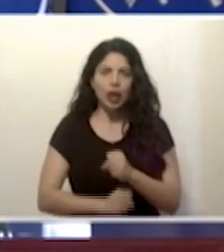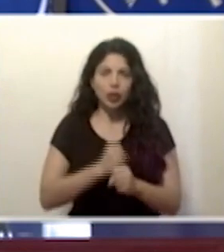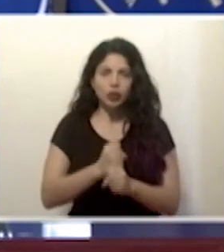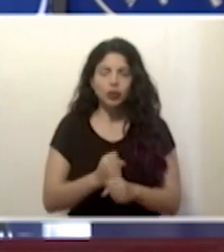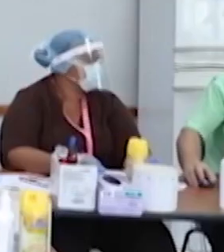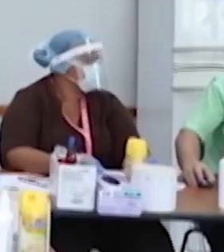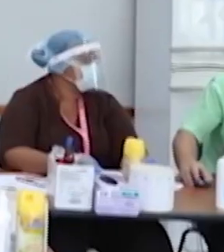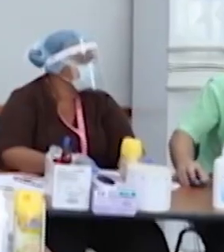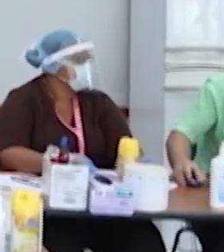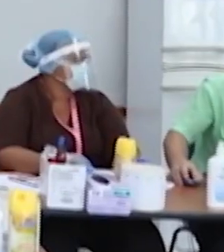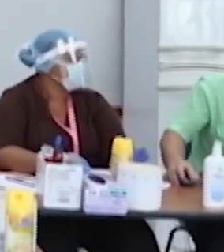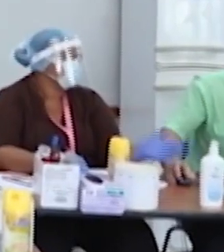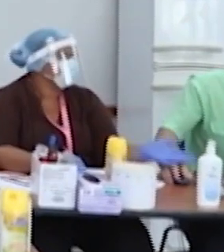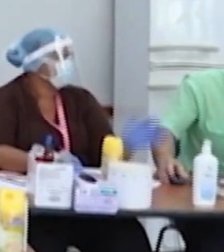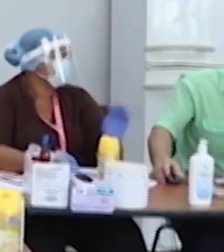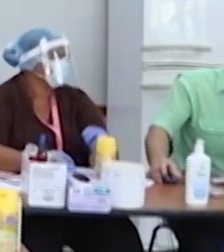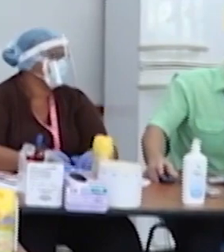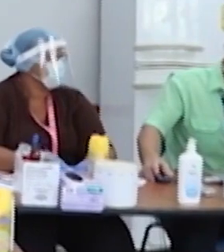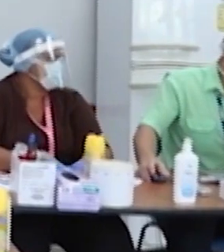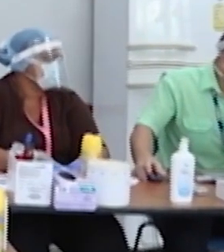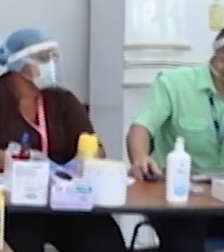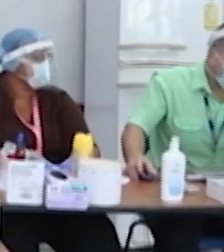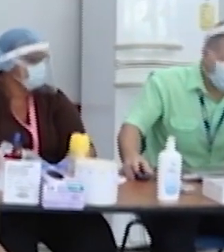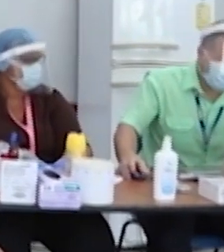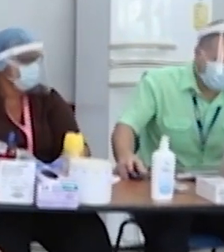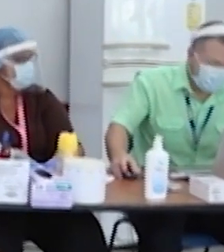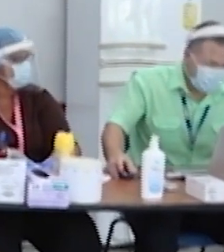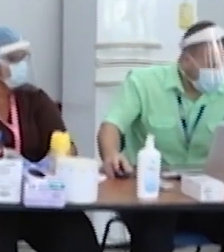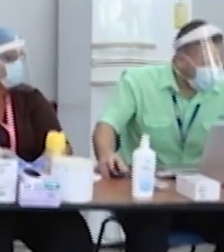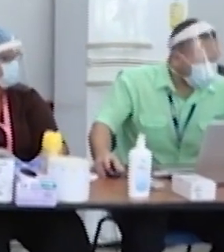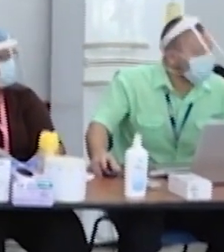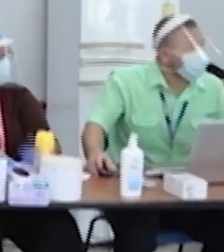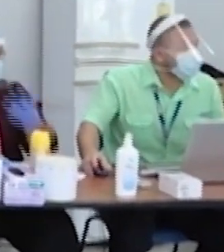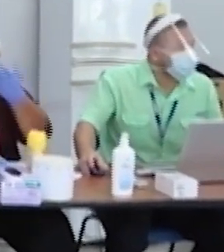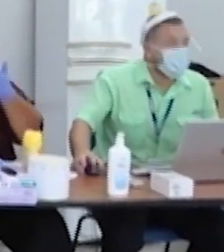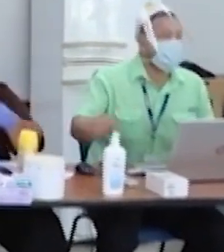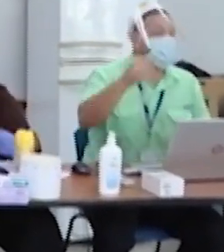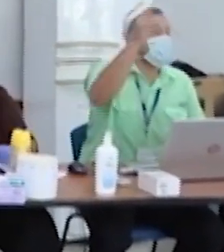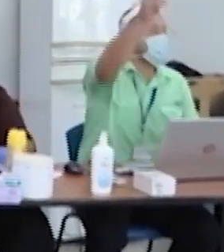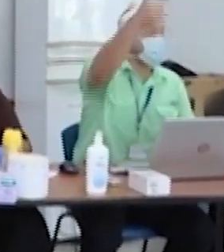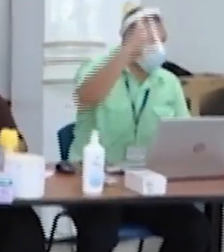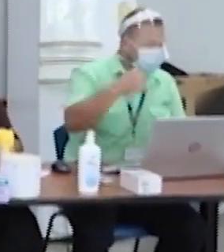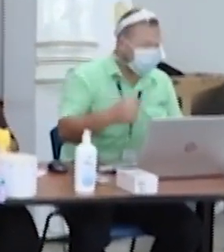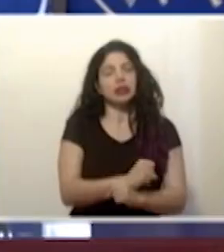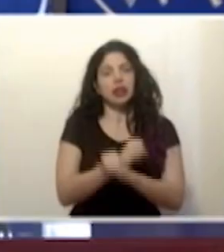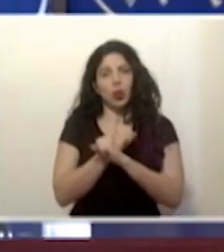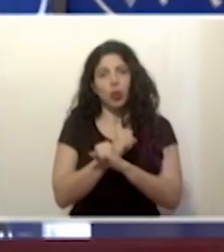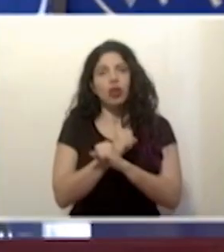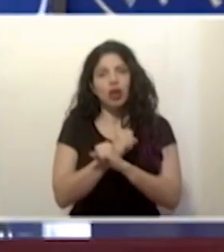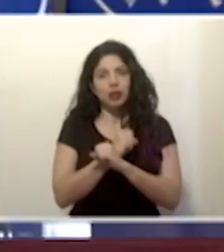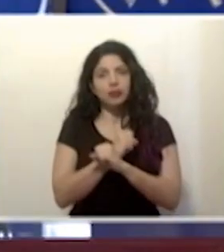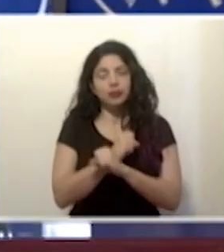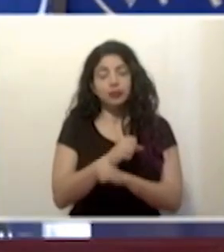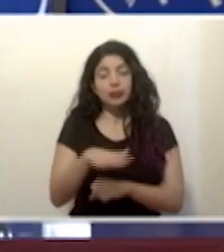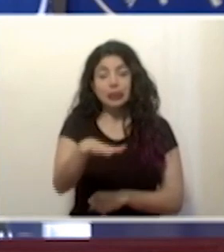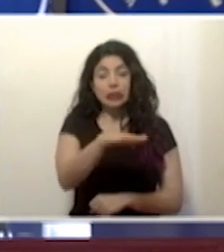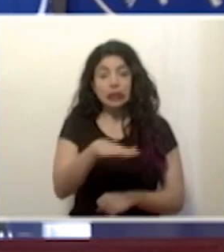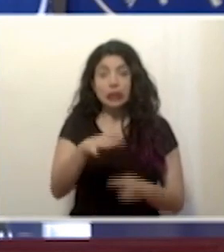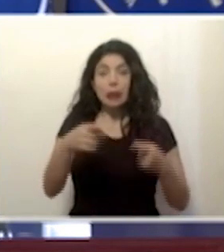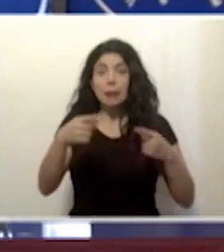años. La doctora hizo el llamado para respetar las medidas y ser disciplinados con los protocolos. Y esto